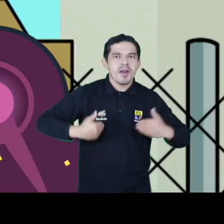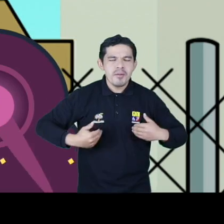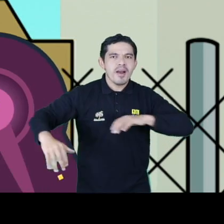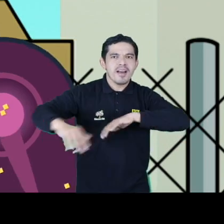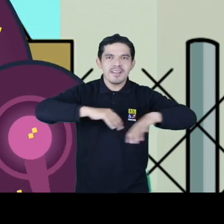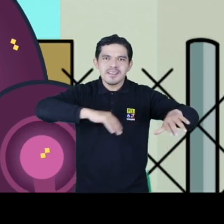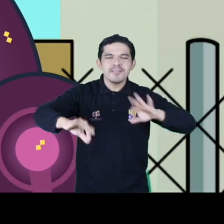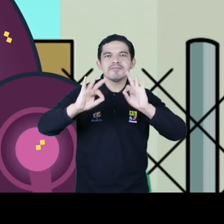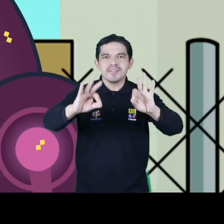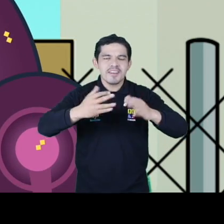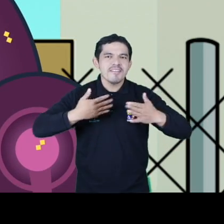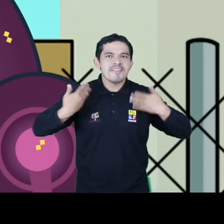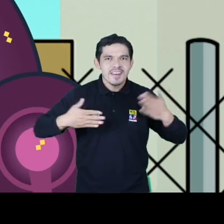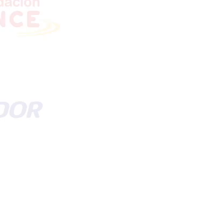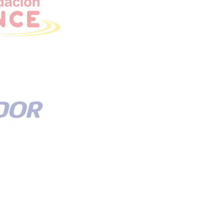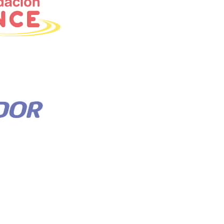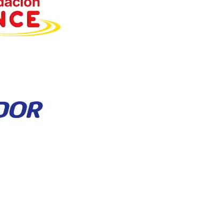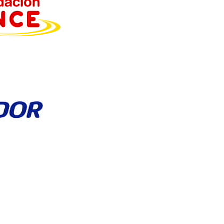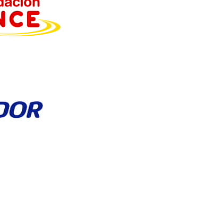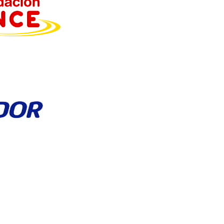entretenido.